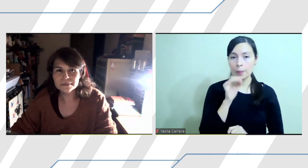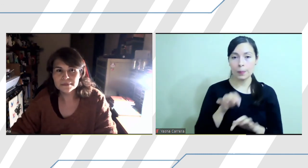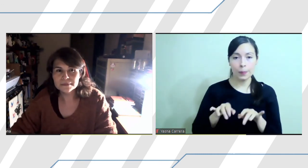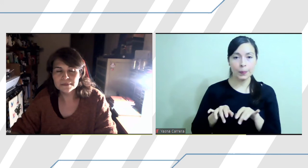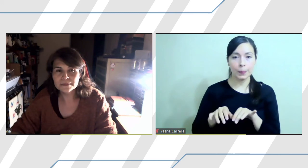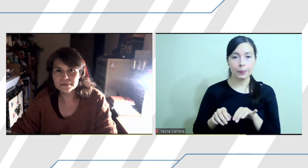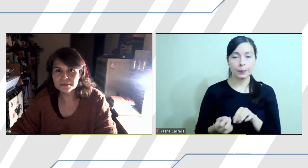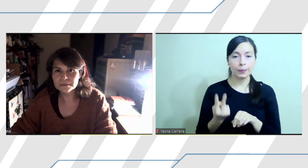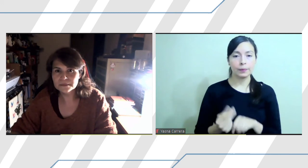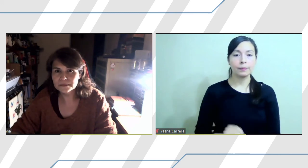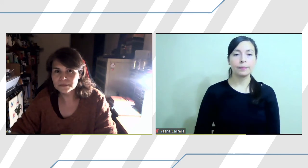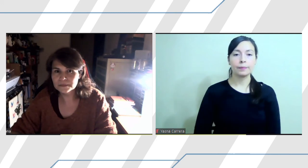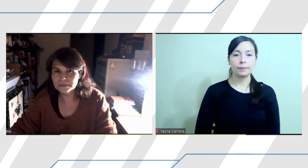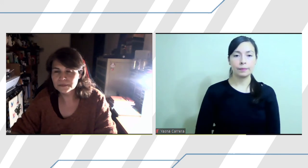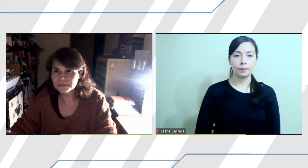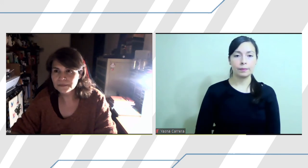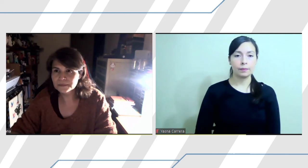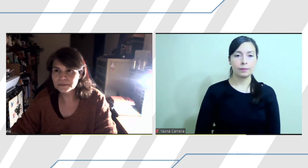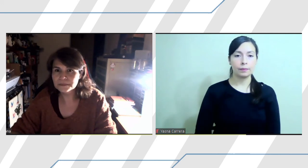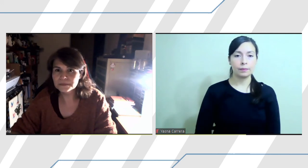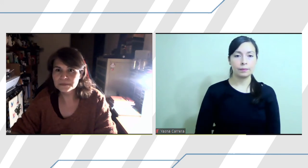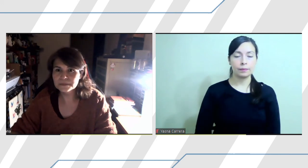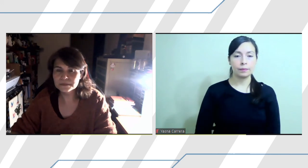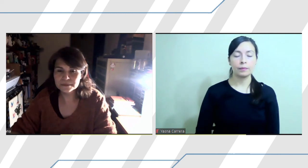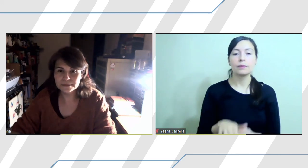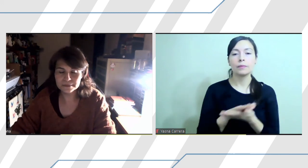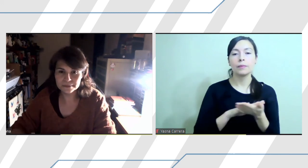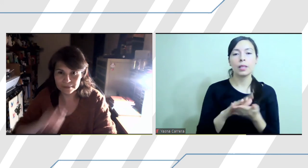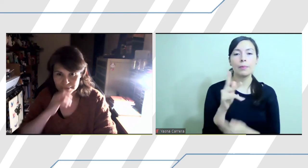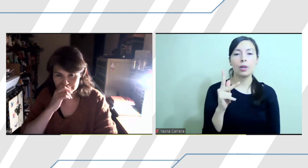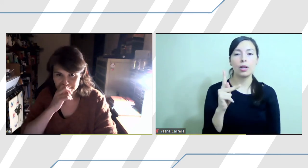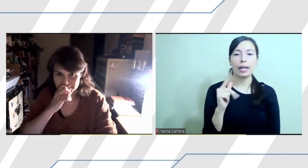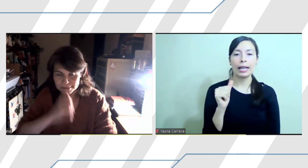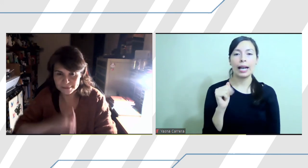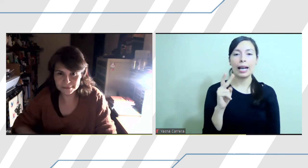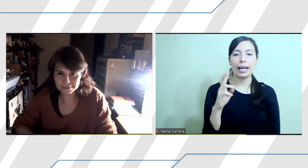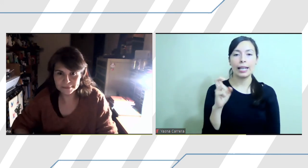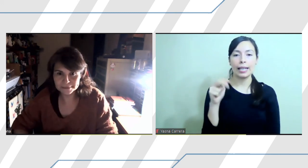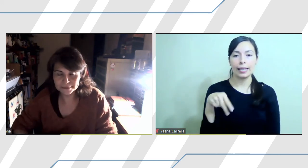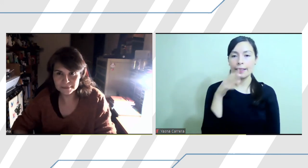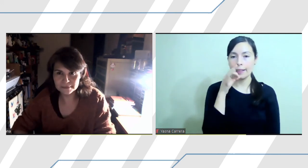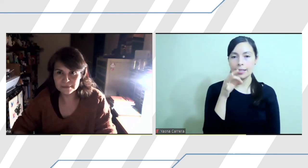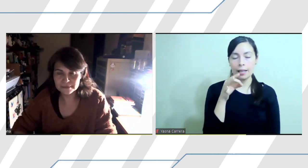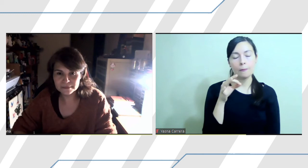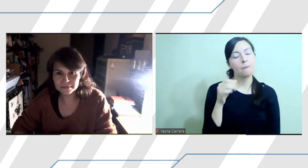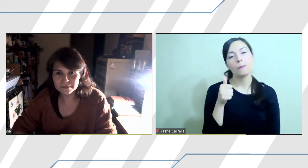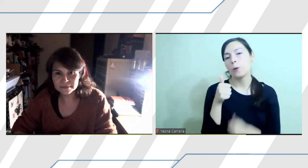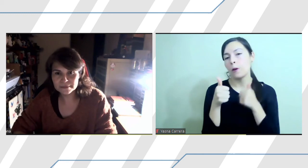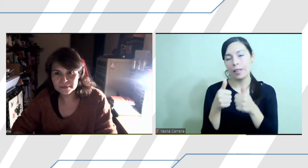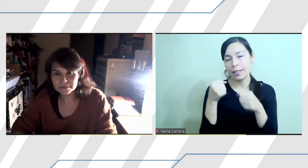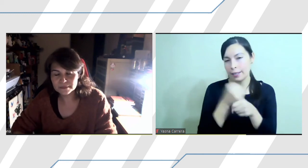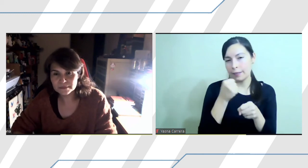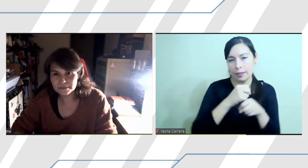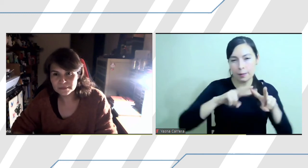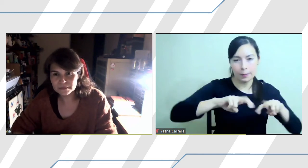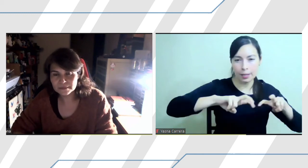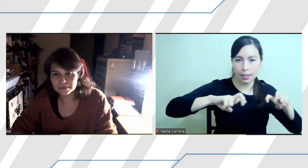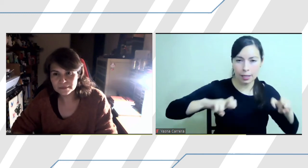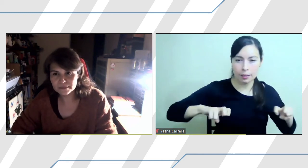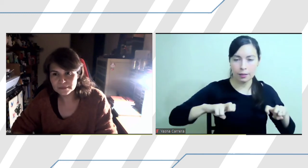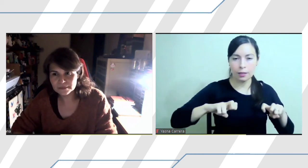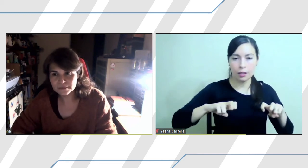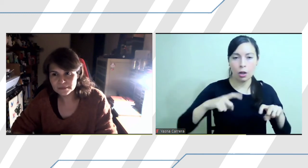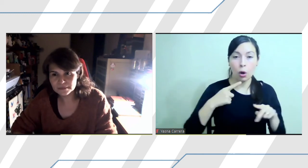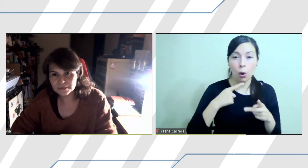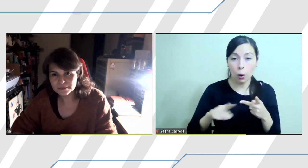Principalmente felicitaciones. Por ejemplo, Karen Leiva dice excelente trabajo de investigación. A lo que Horacio Molina agrega,